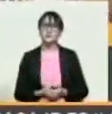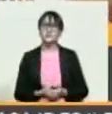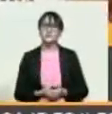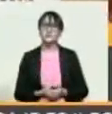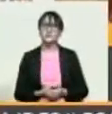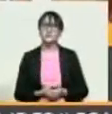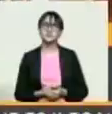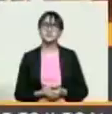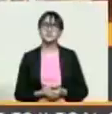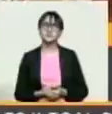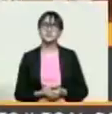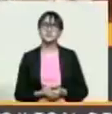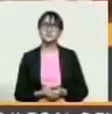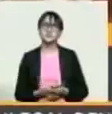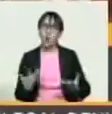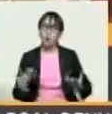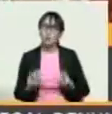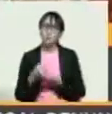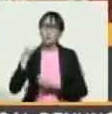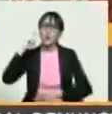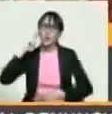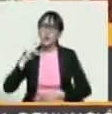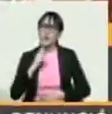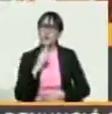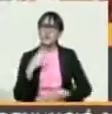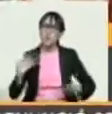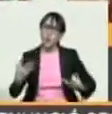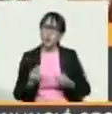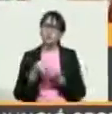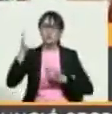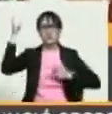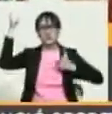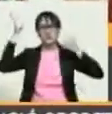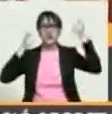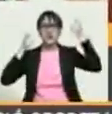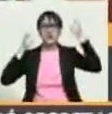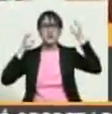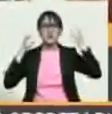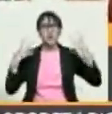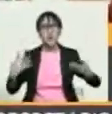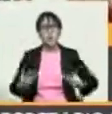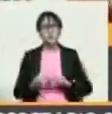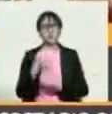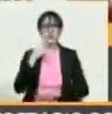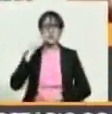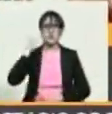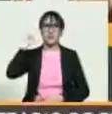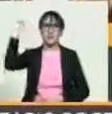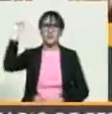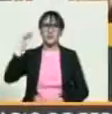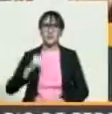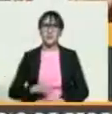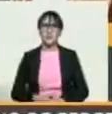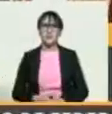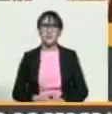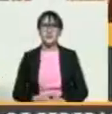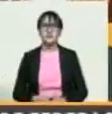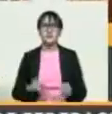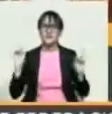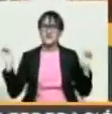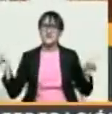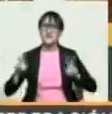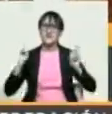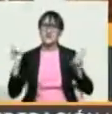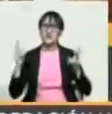con bolívar con chávez y con maduro a una victoria